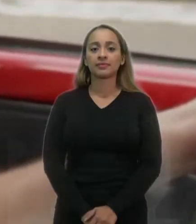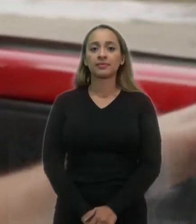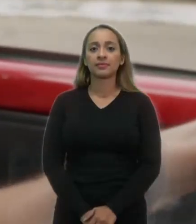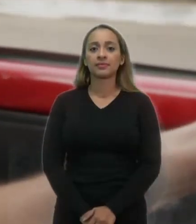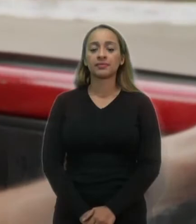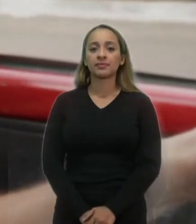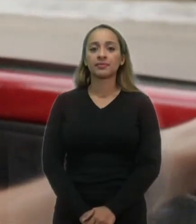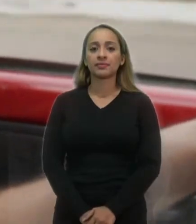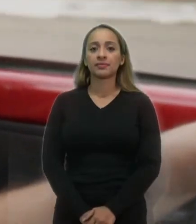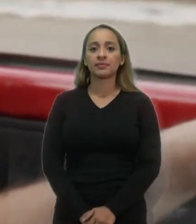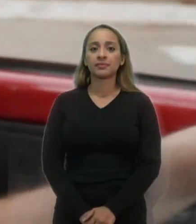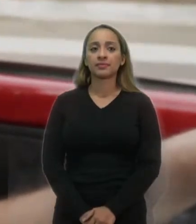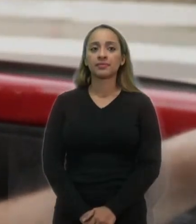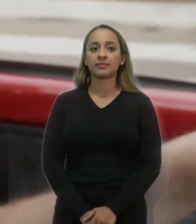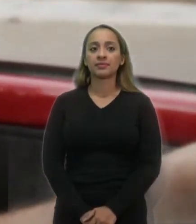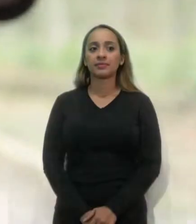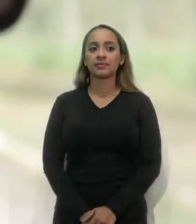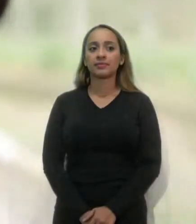¡Gracias! ¡Gracias!